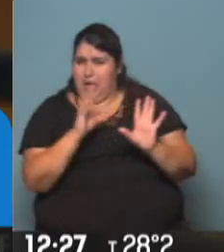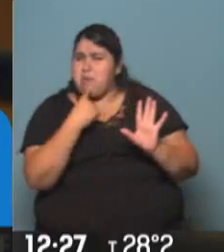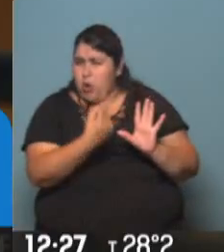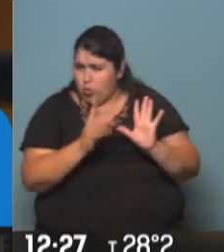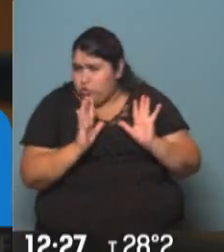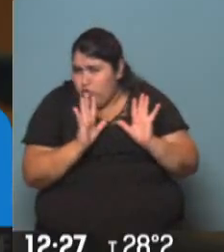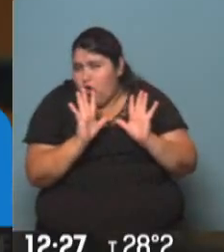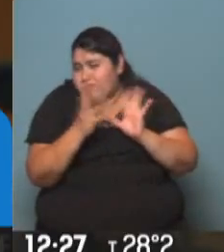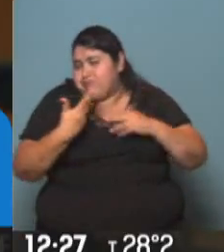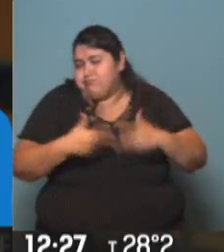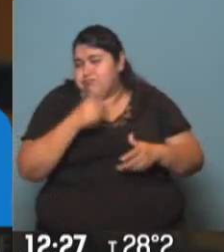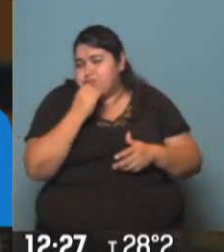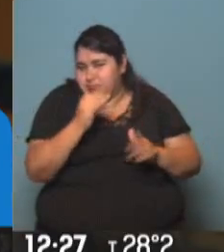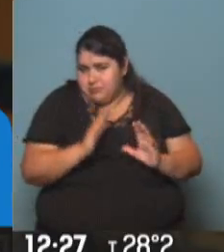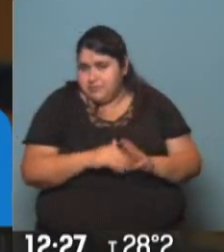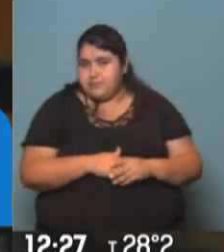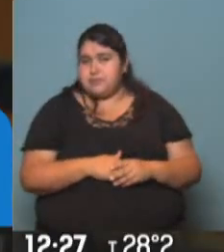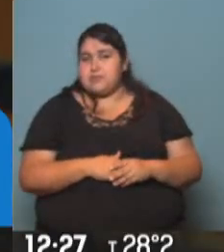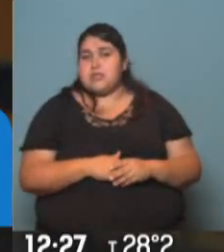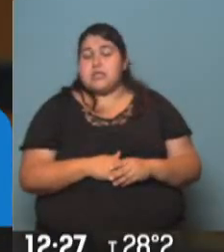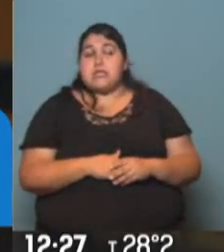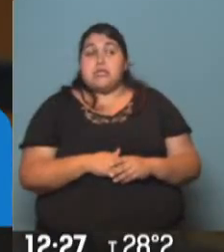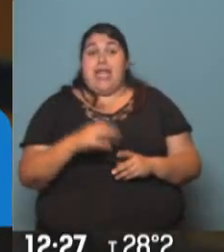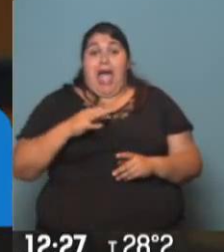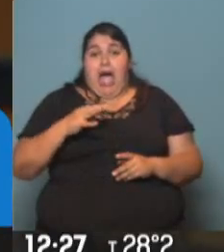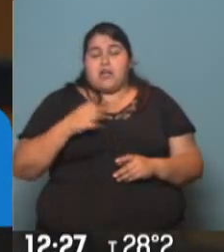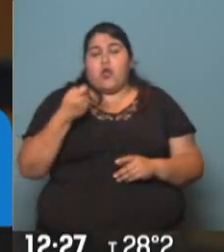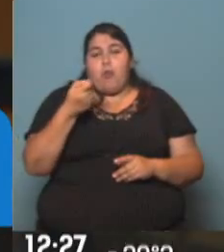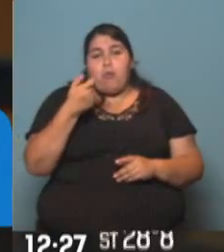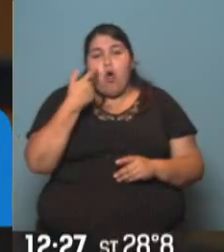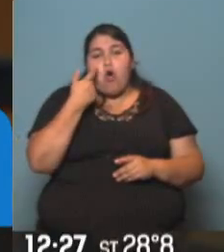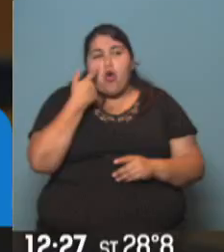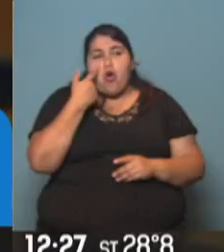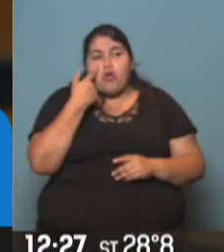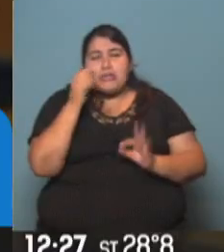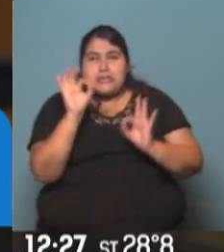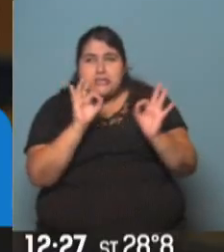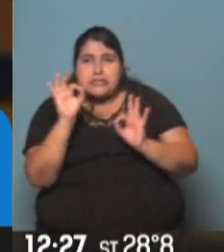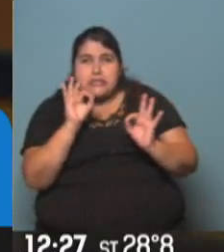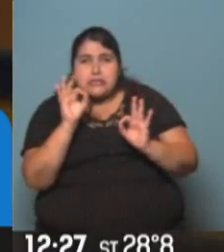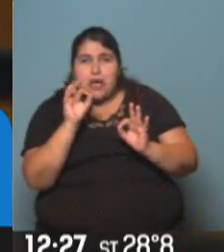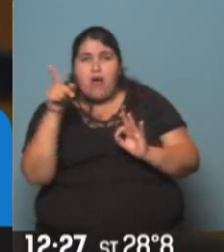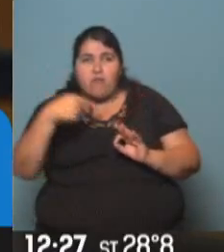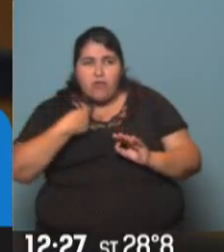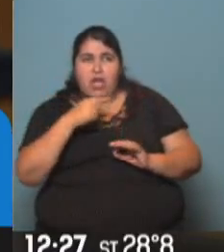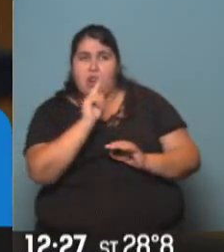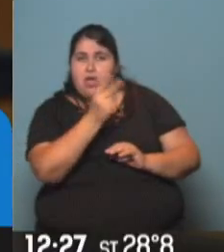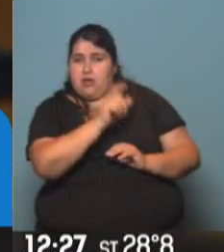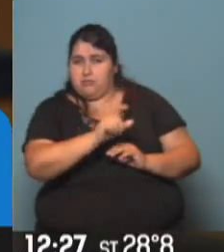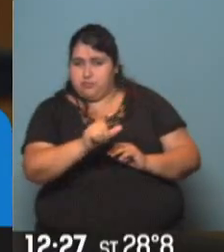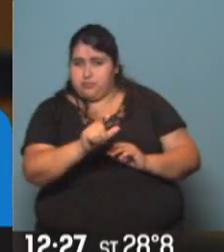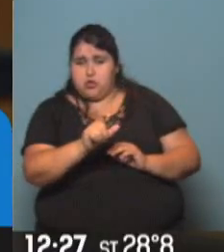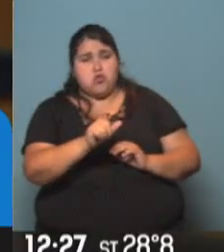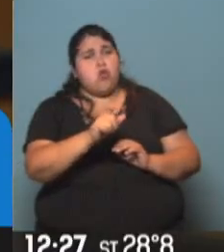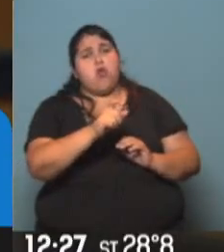realidad tenemos muy pocos años como para saber si la condición social de las mujeres tiene que ver con los femicidios tenemos víctimas de todas las clases sociales